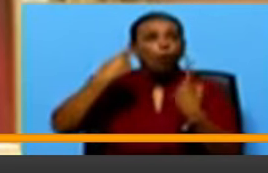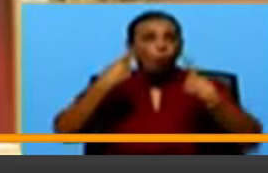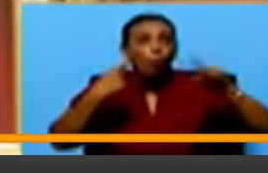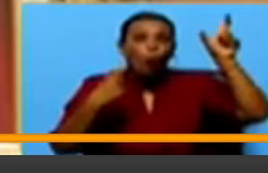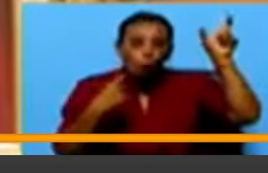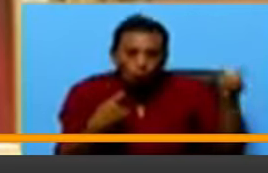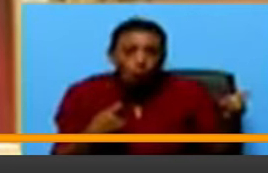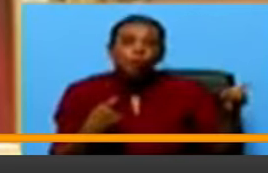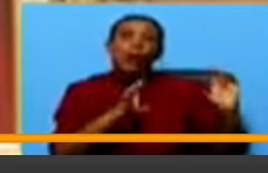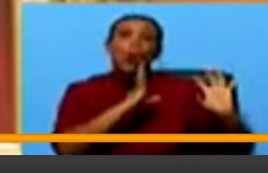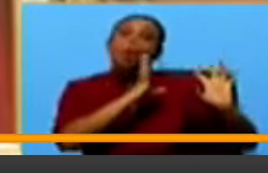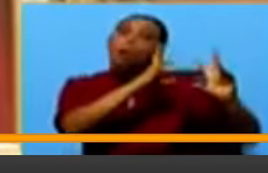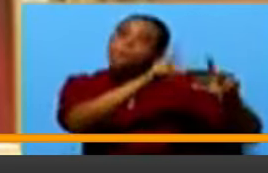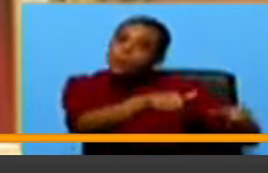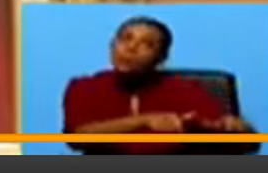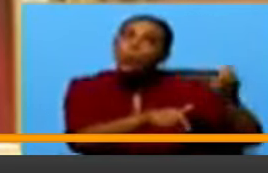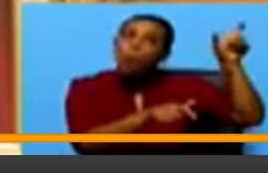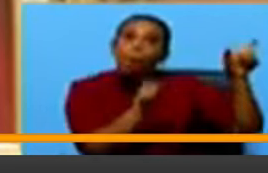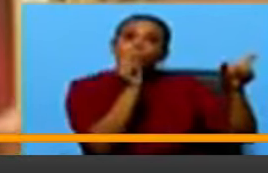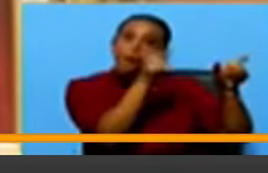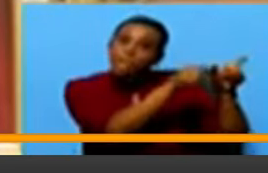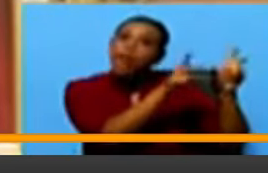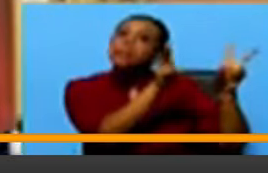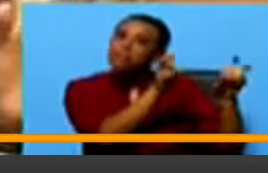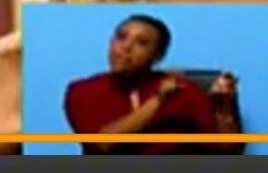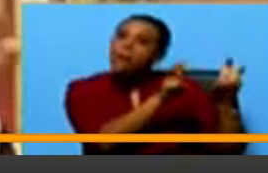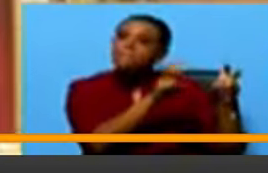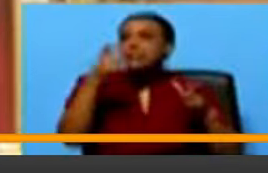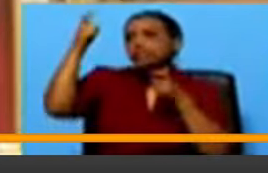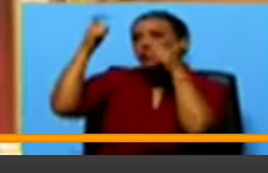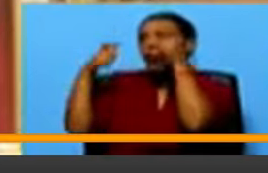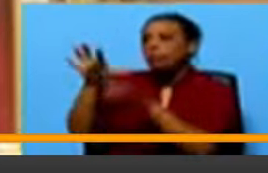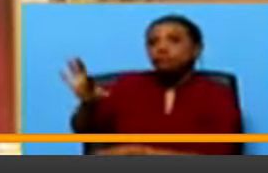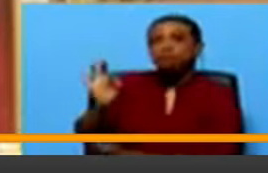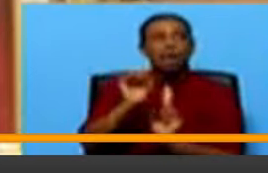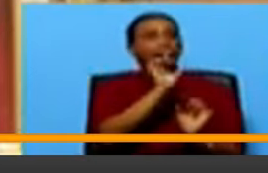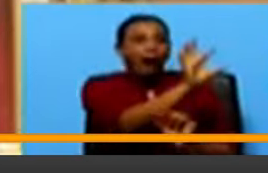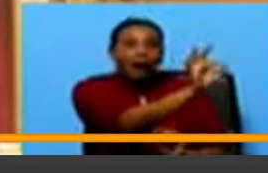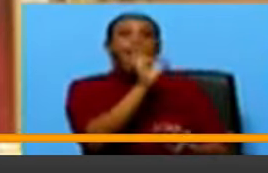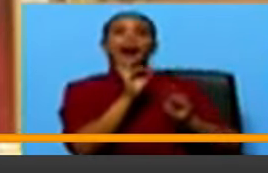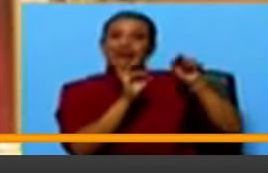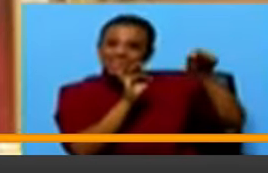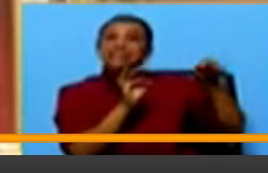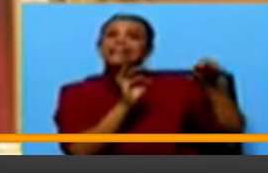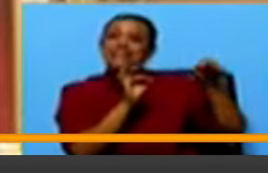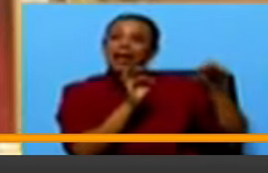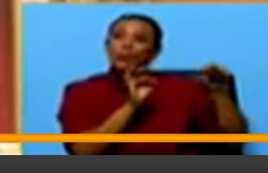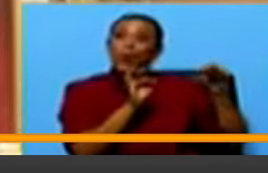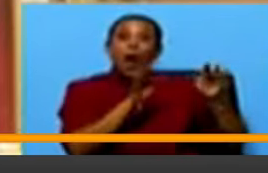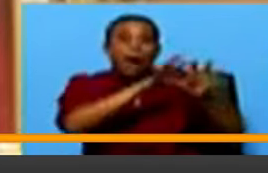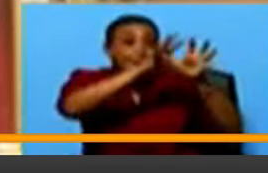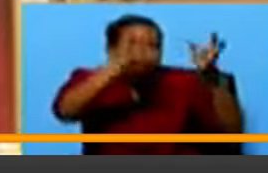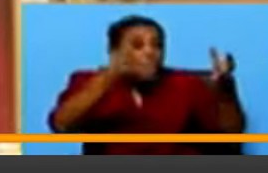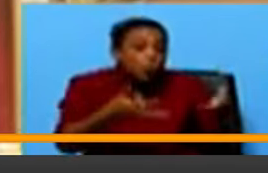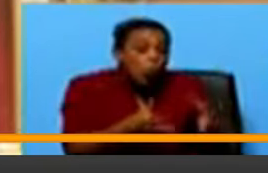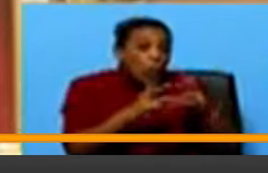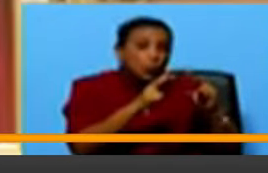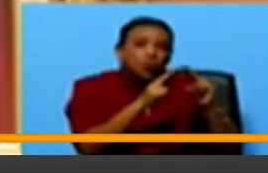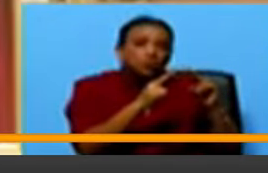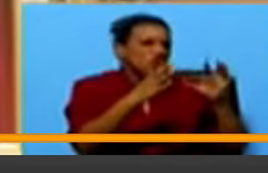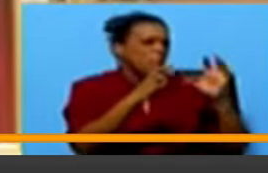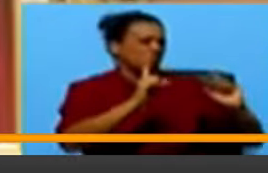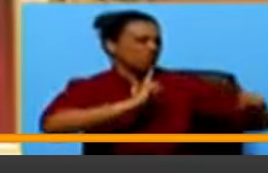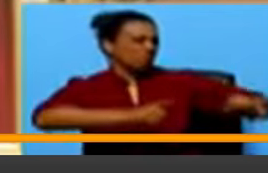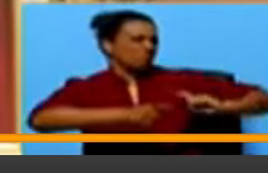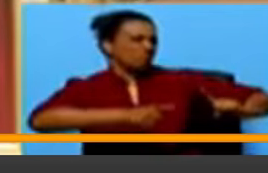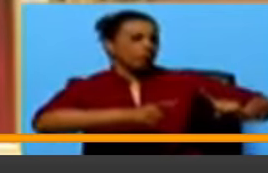único que comentó este tema, y el comandante Chávez dijo, hay que pasar del mundo unipolar al